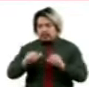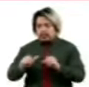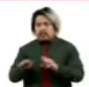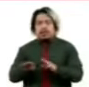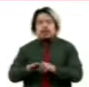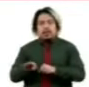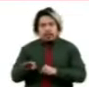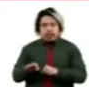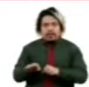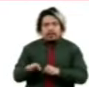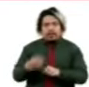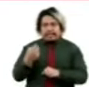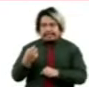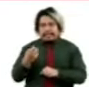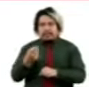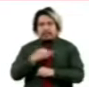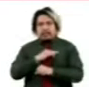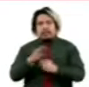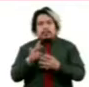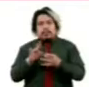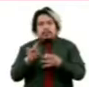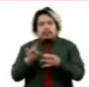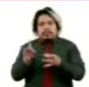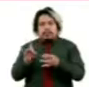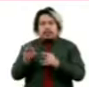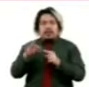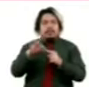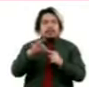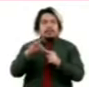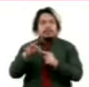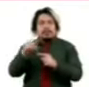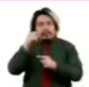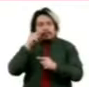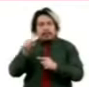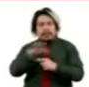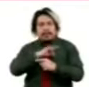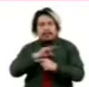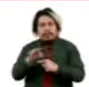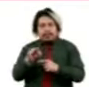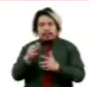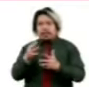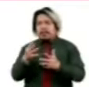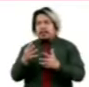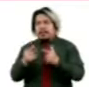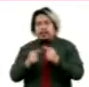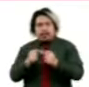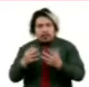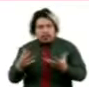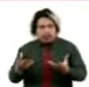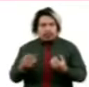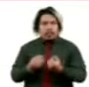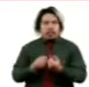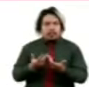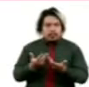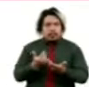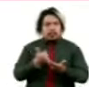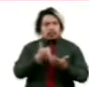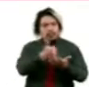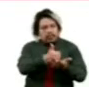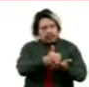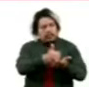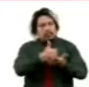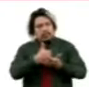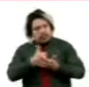es justamente eso. Son guías que nos ayudan a apoyarnos entre nosotros y apoyarlos